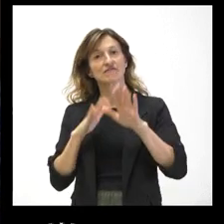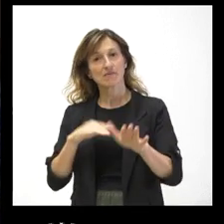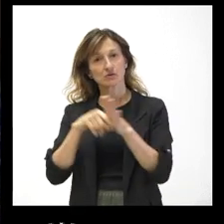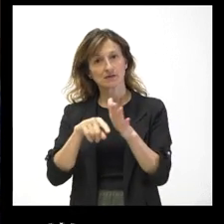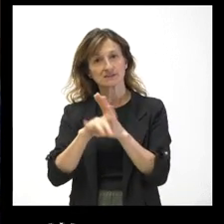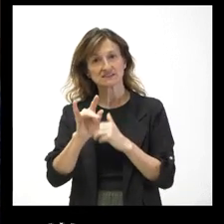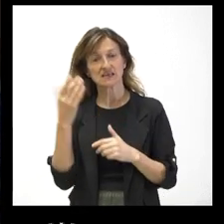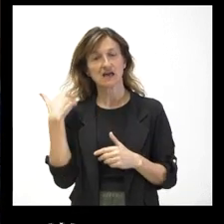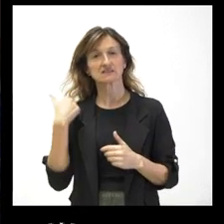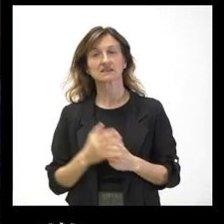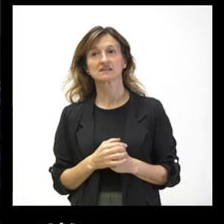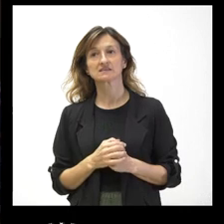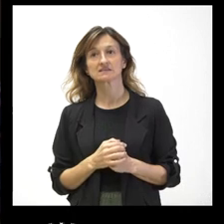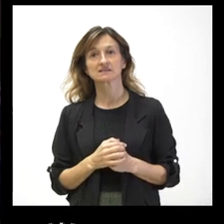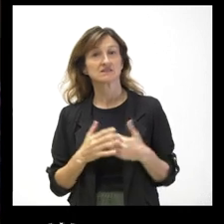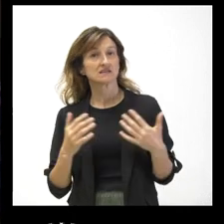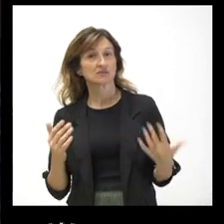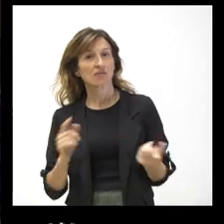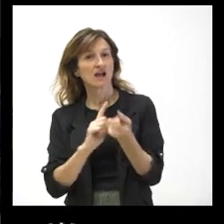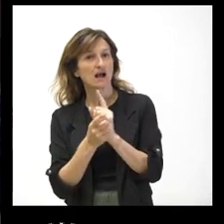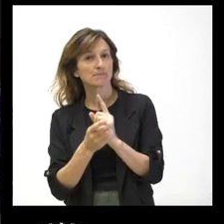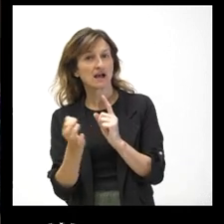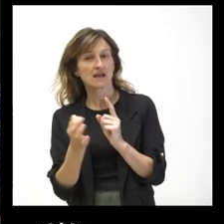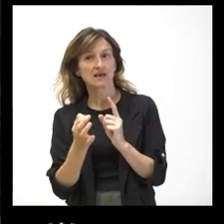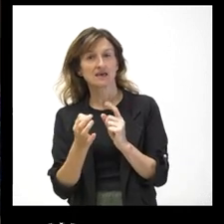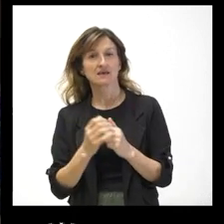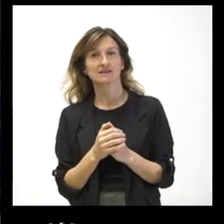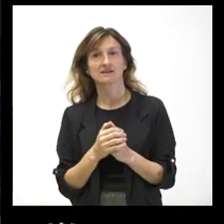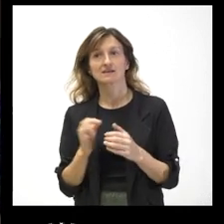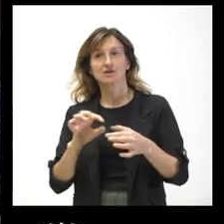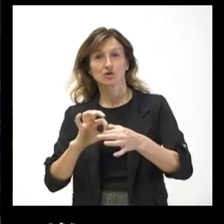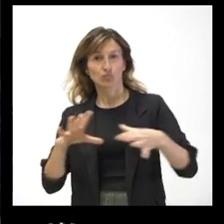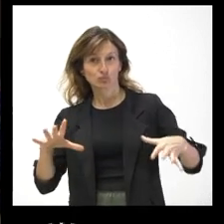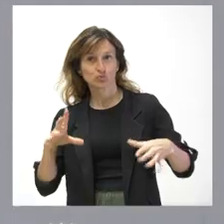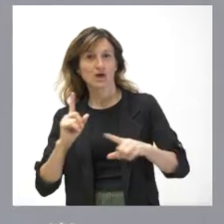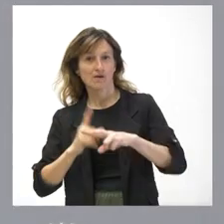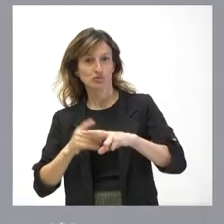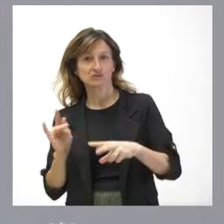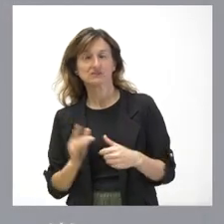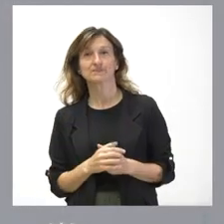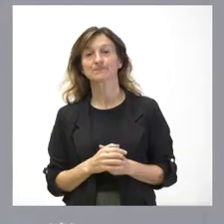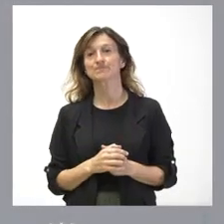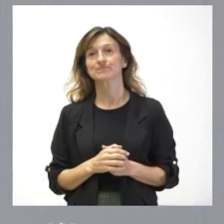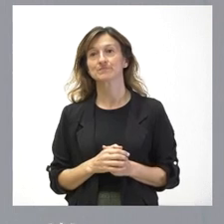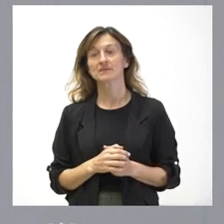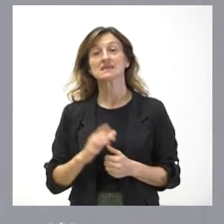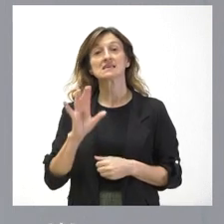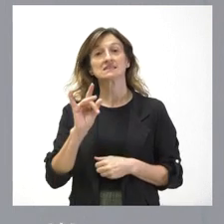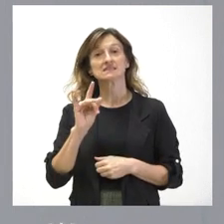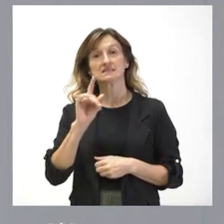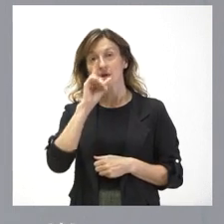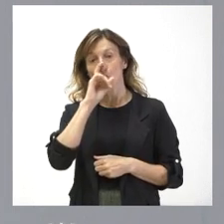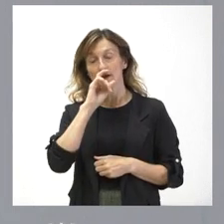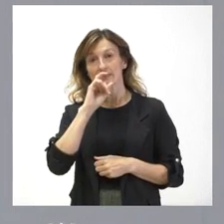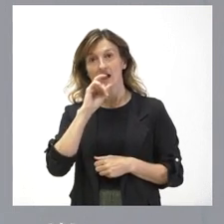tramitación no sé qué ha cambiado aparte de la ruptura claro Sí pero recordarán ustedes también que en un pleno de las Cortes de